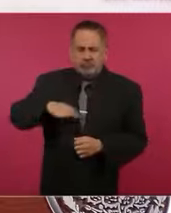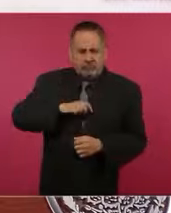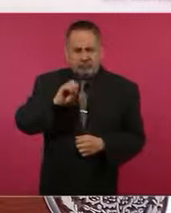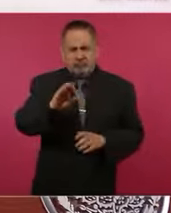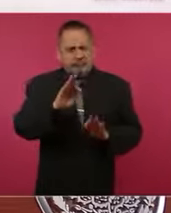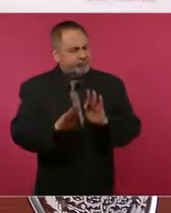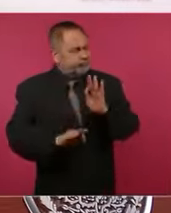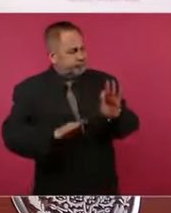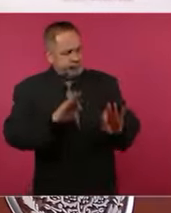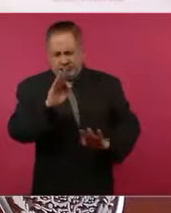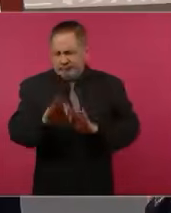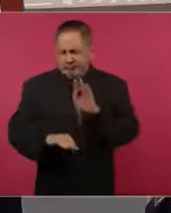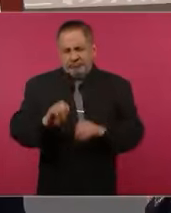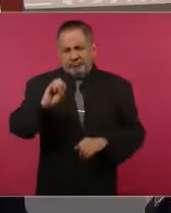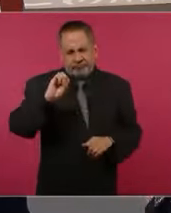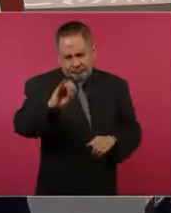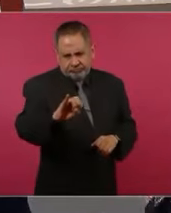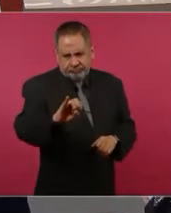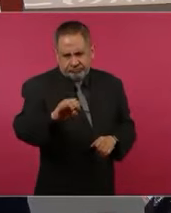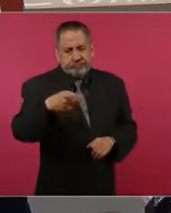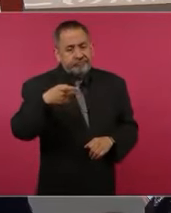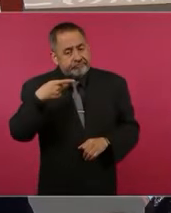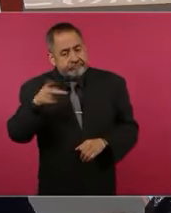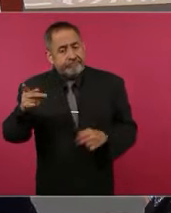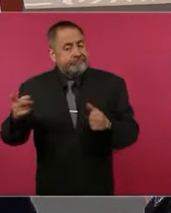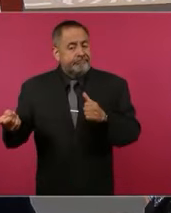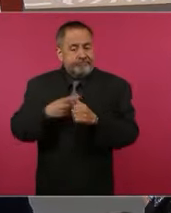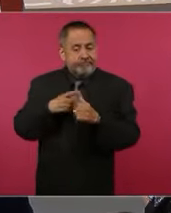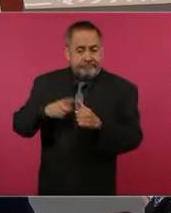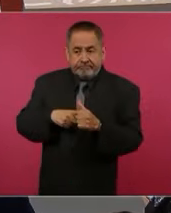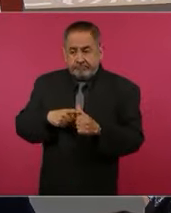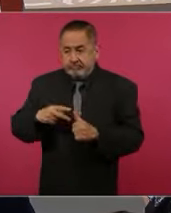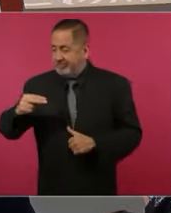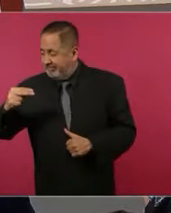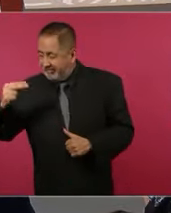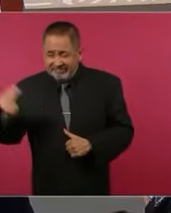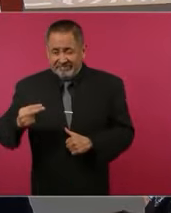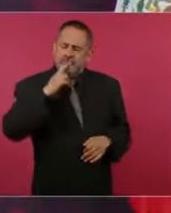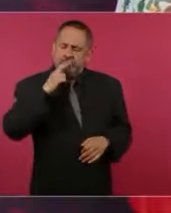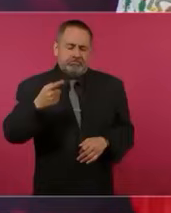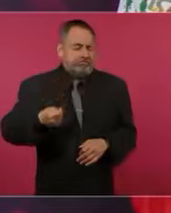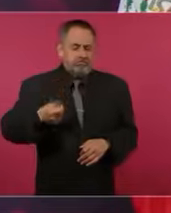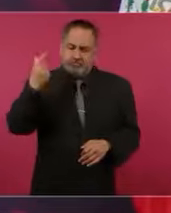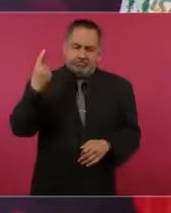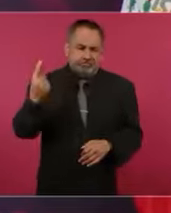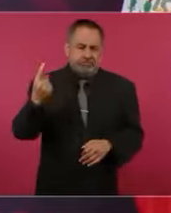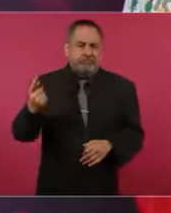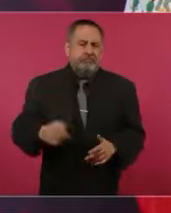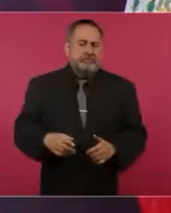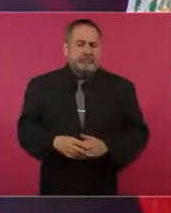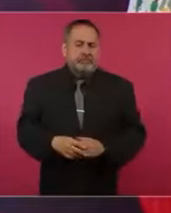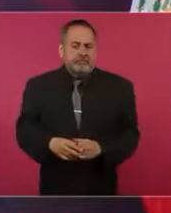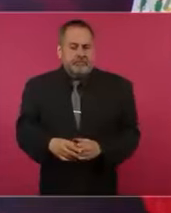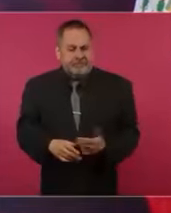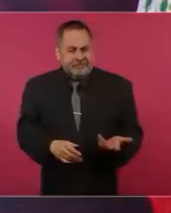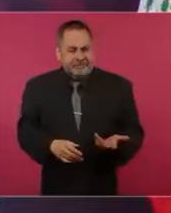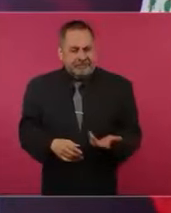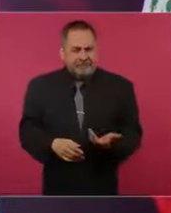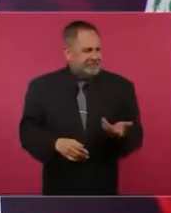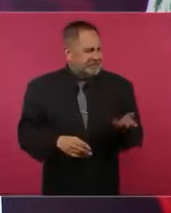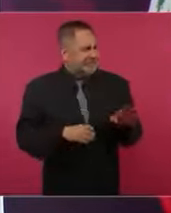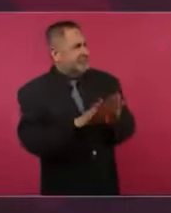primero apapachamos a los que más lo necesitan. ¿Qué quieren